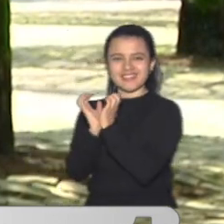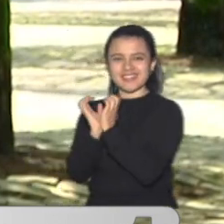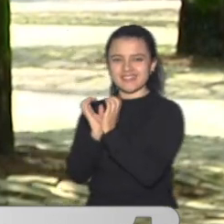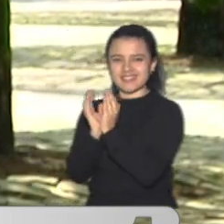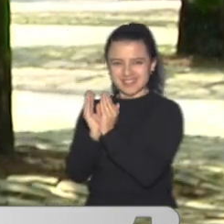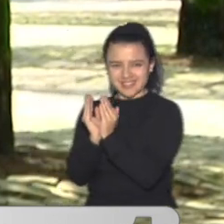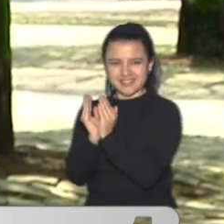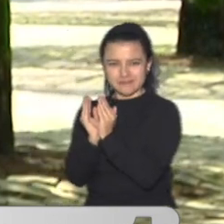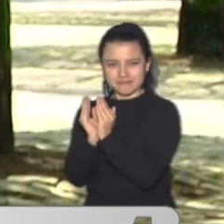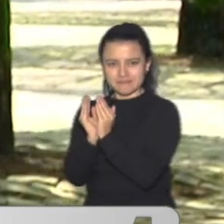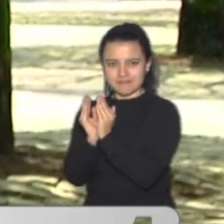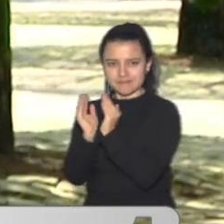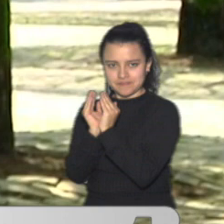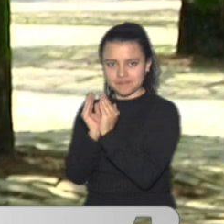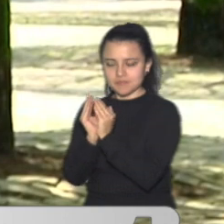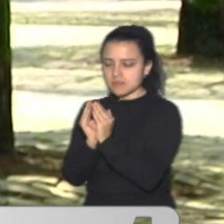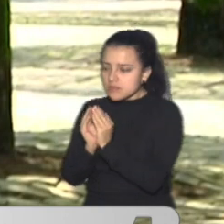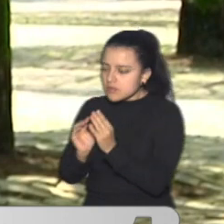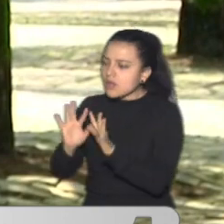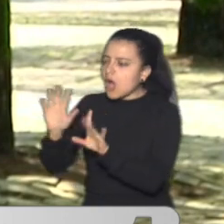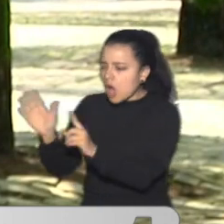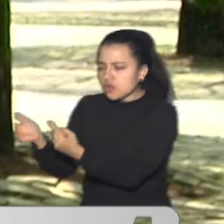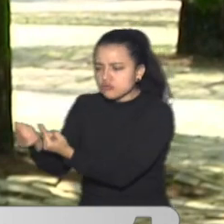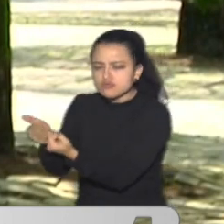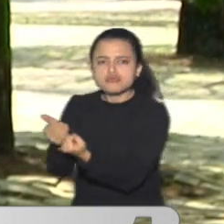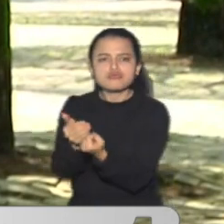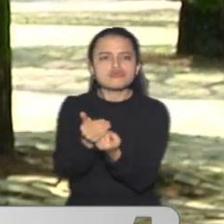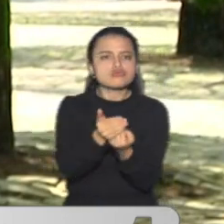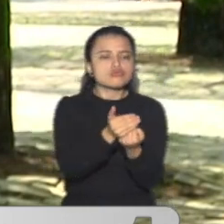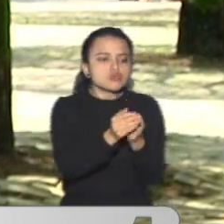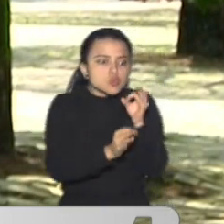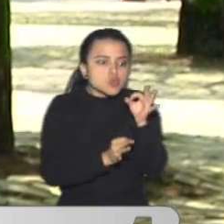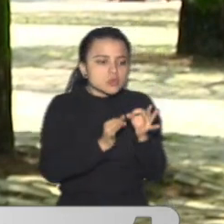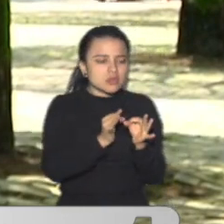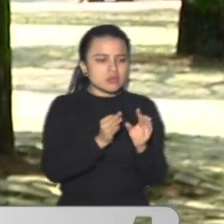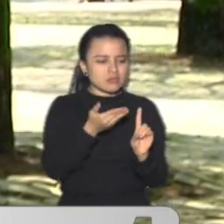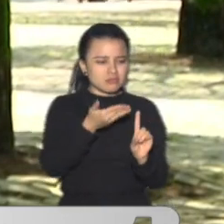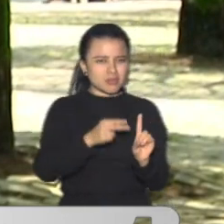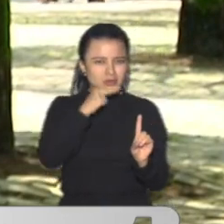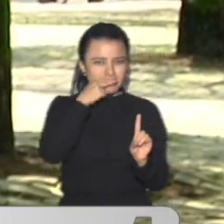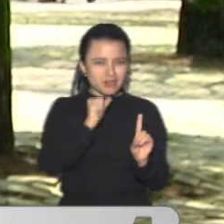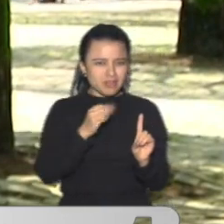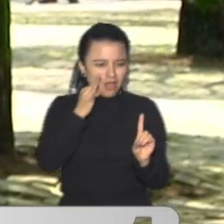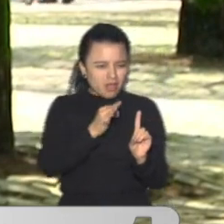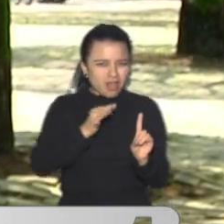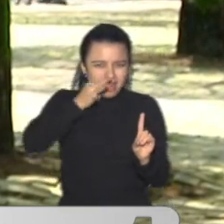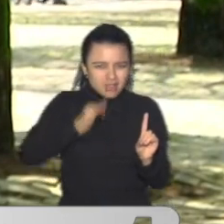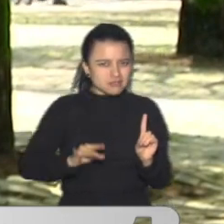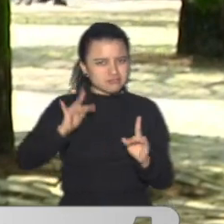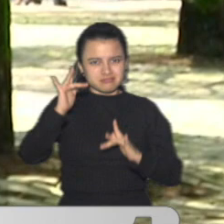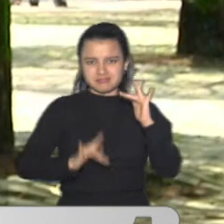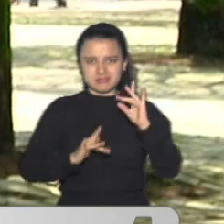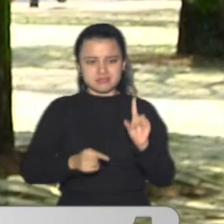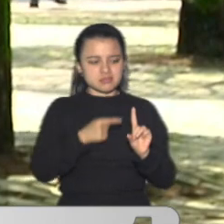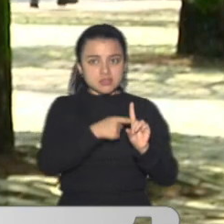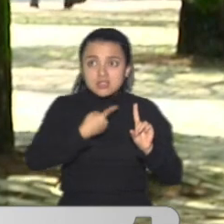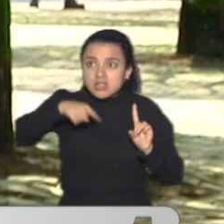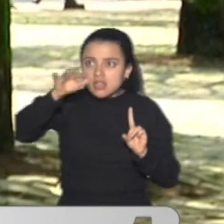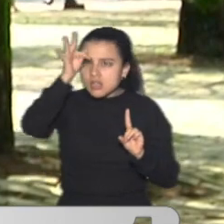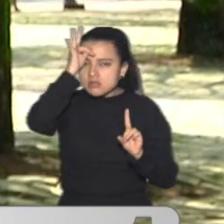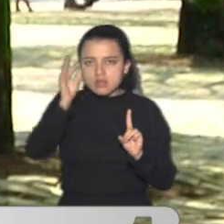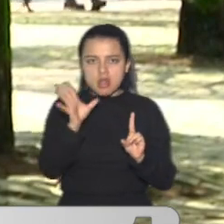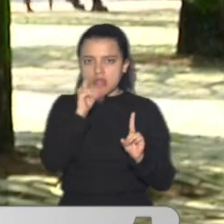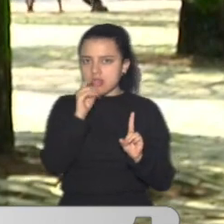bienestar familiar no la llevaron al médico en la niña fue intervenida y finalmente murió entretanto el icbf dice que se están adelantando las